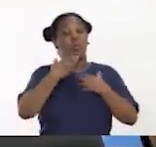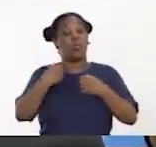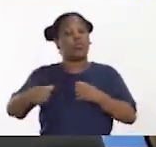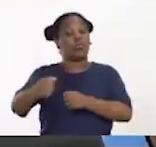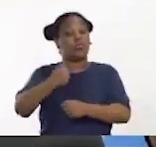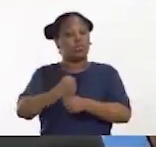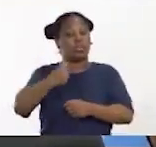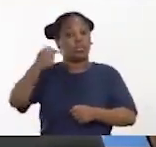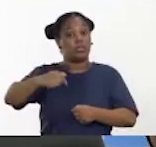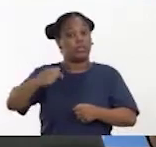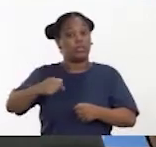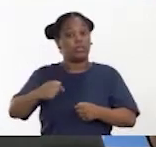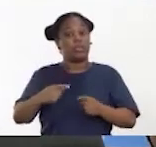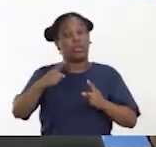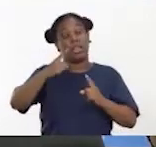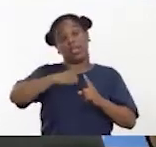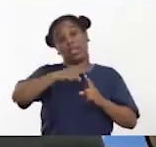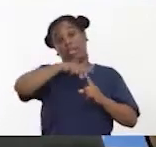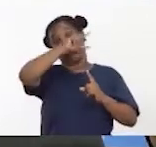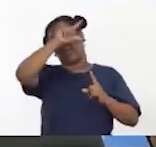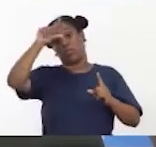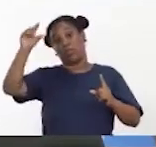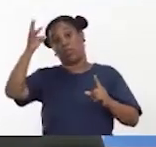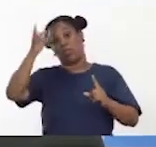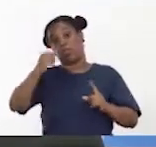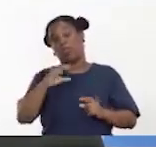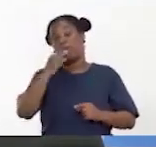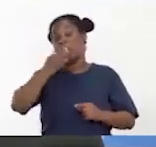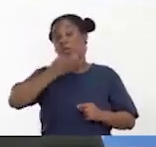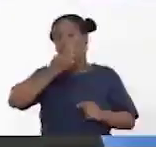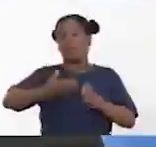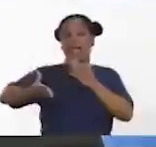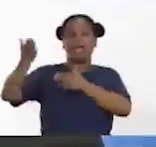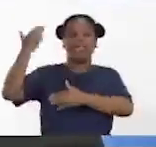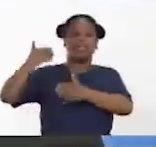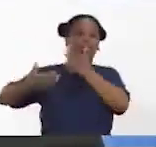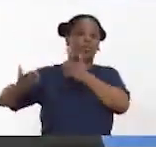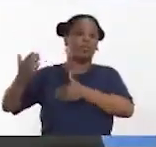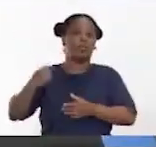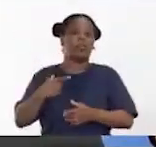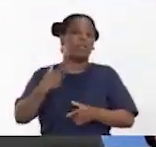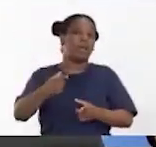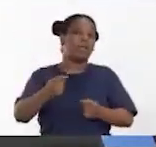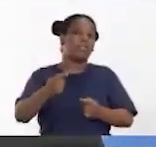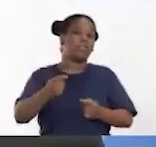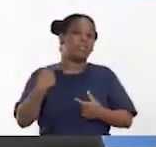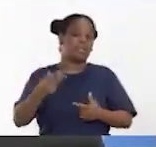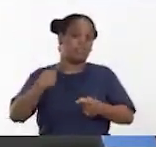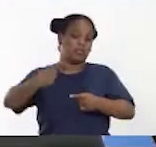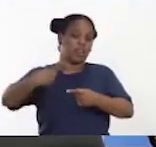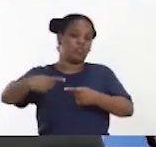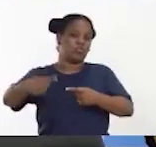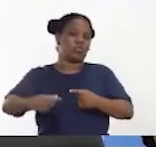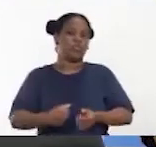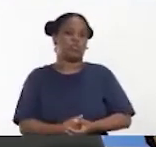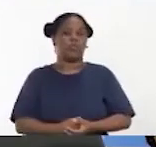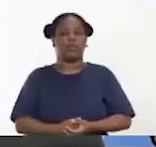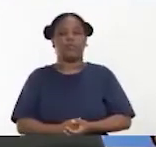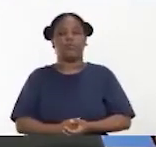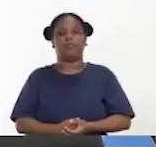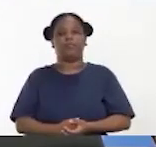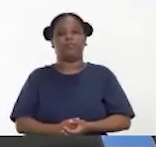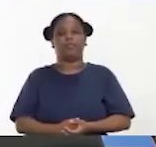la demostración de propiedades sencillas de la teoría de los números y lo que le dije anteriormente acerca de